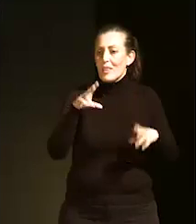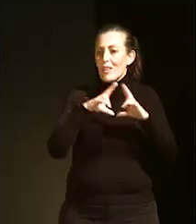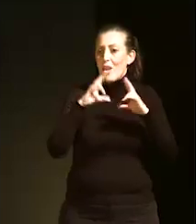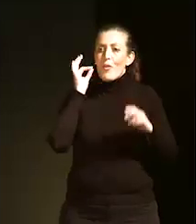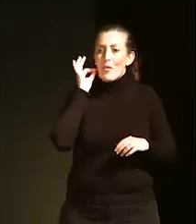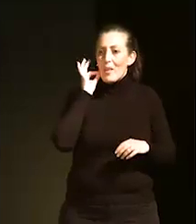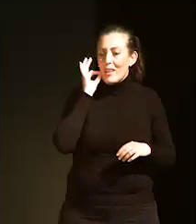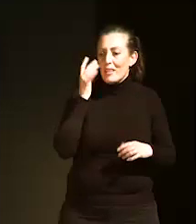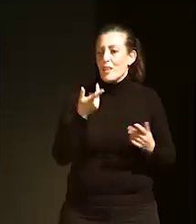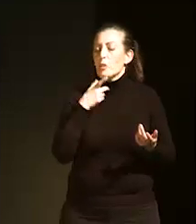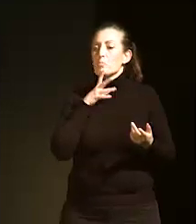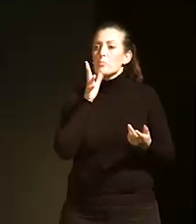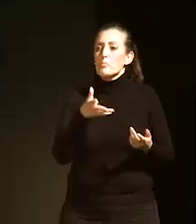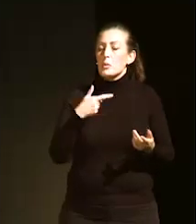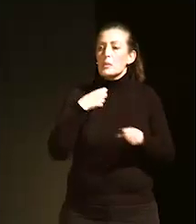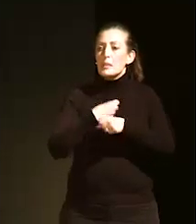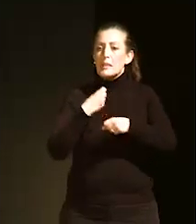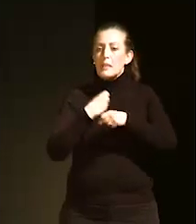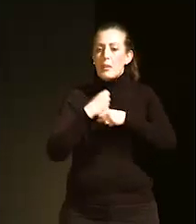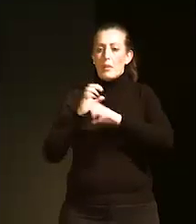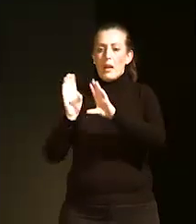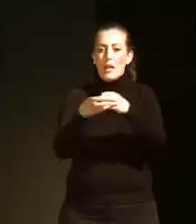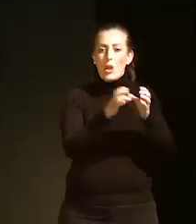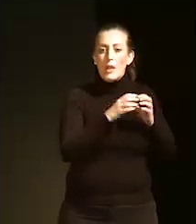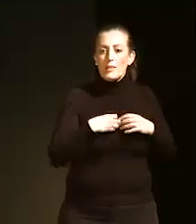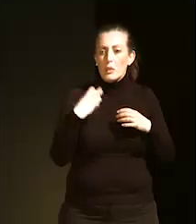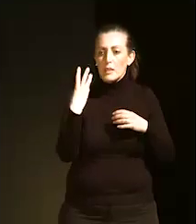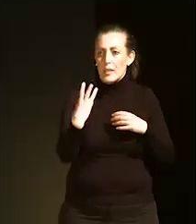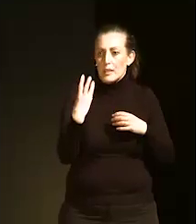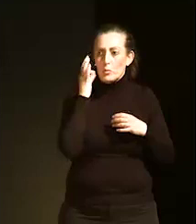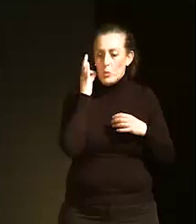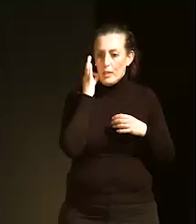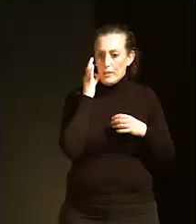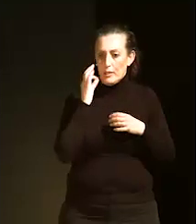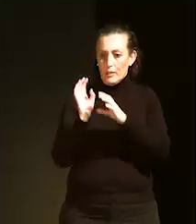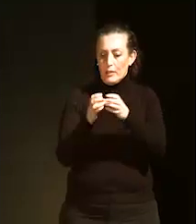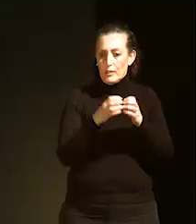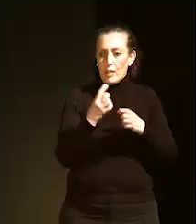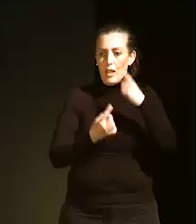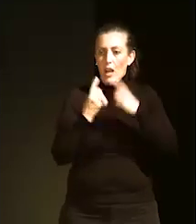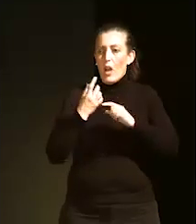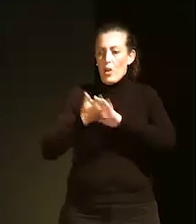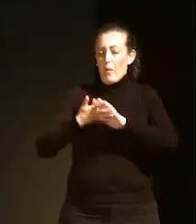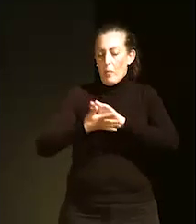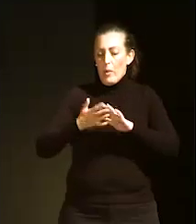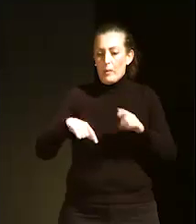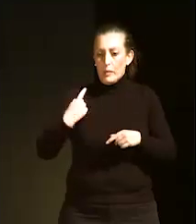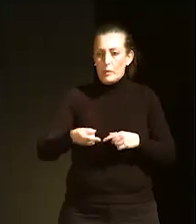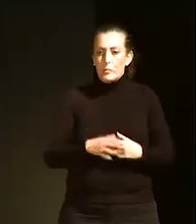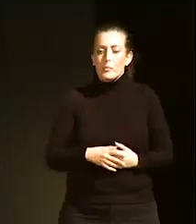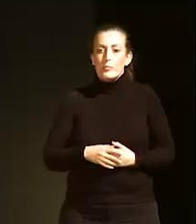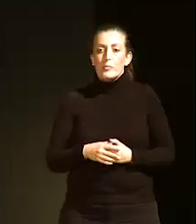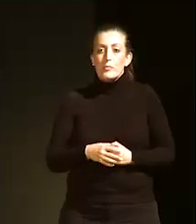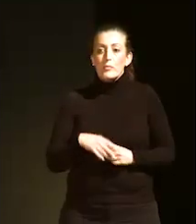algo en escena él trabaja más o menos con tres colectivos de mujeres algunos de ellos de los que vamos a hablar pues